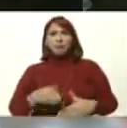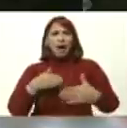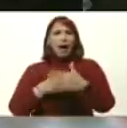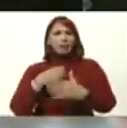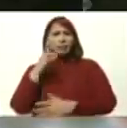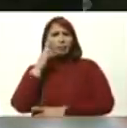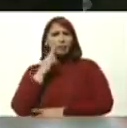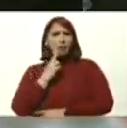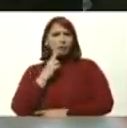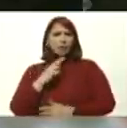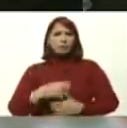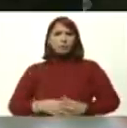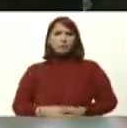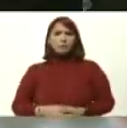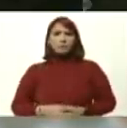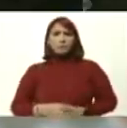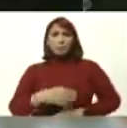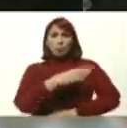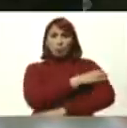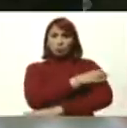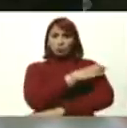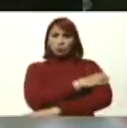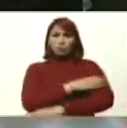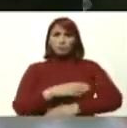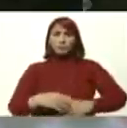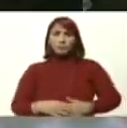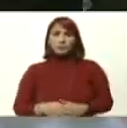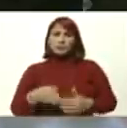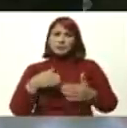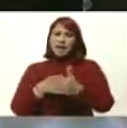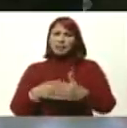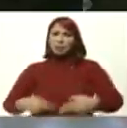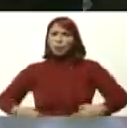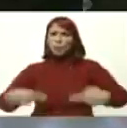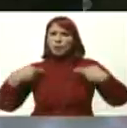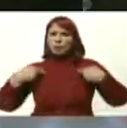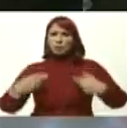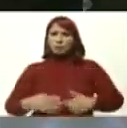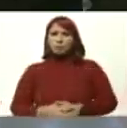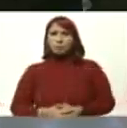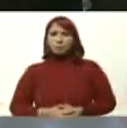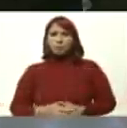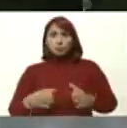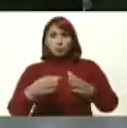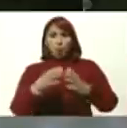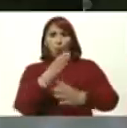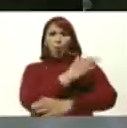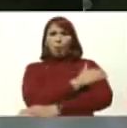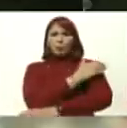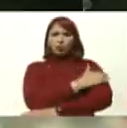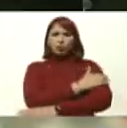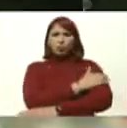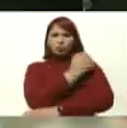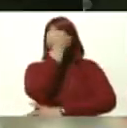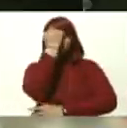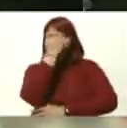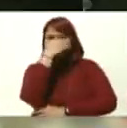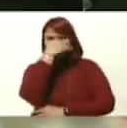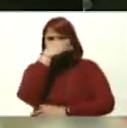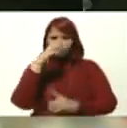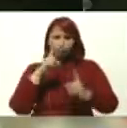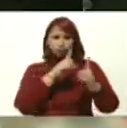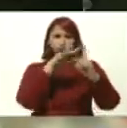antibolivariana, es una derecha antihumana, es una derecha criminal y